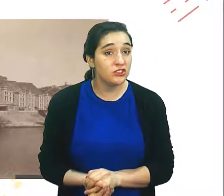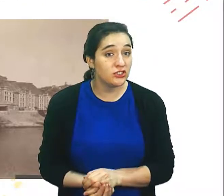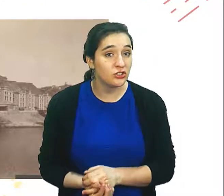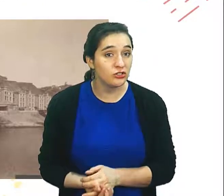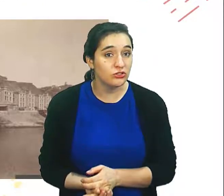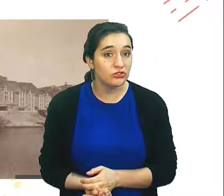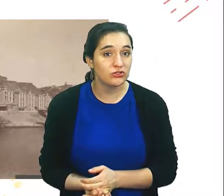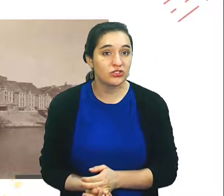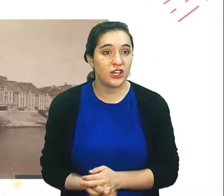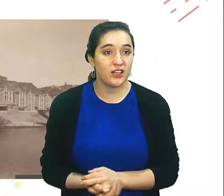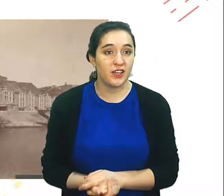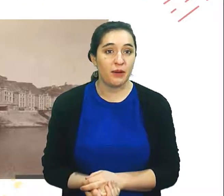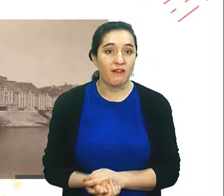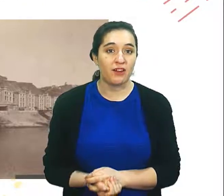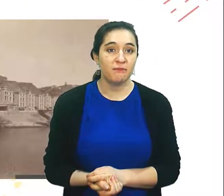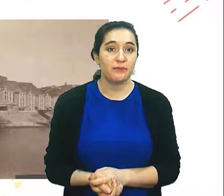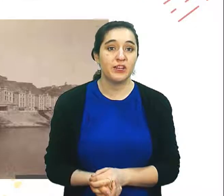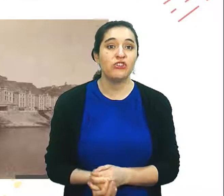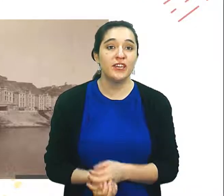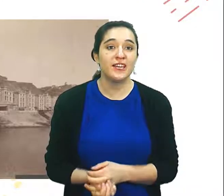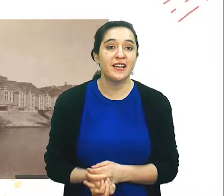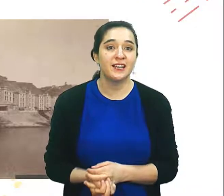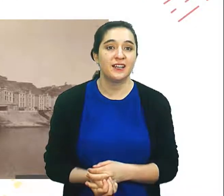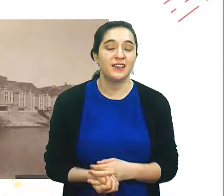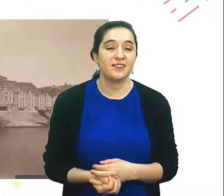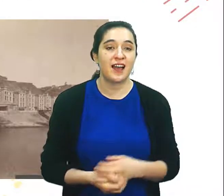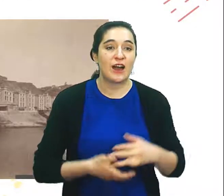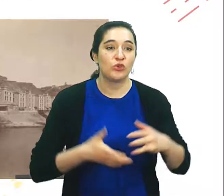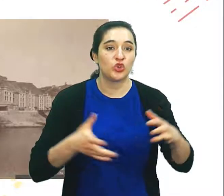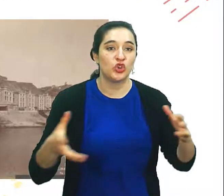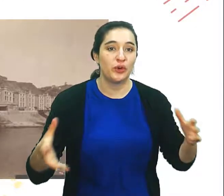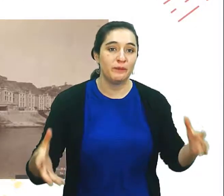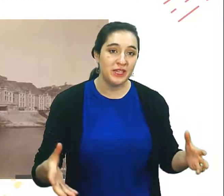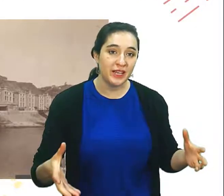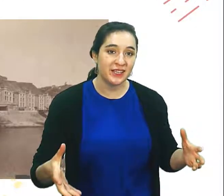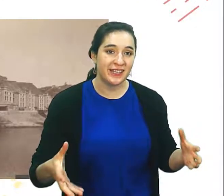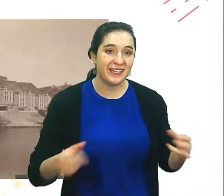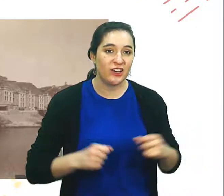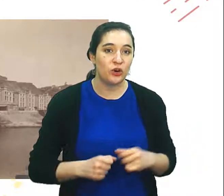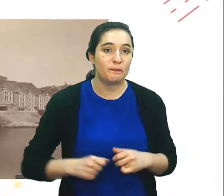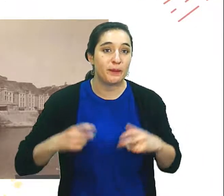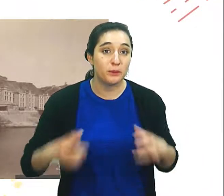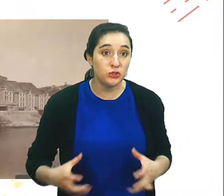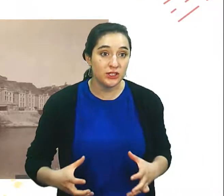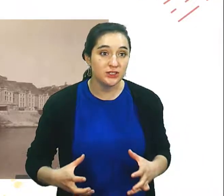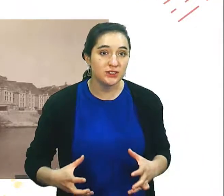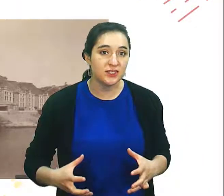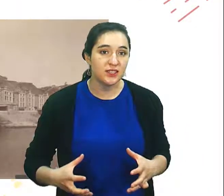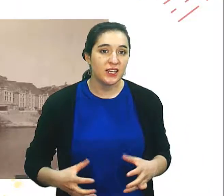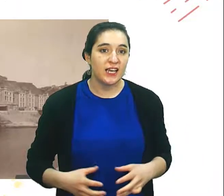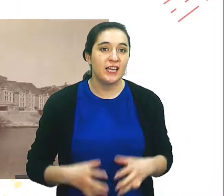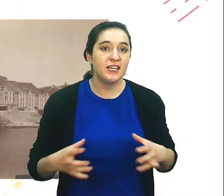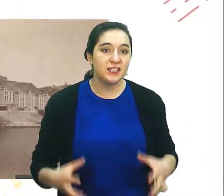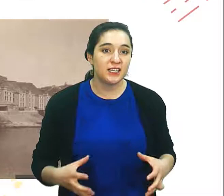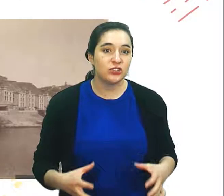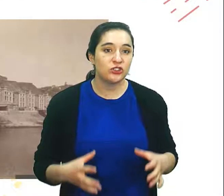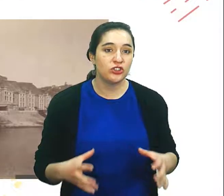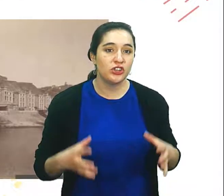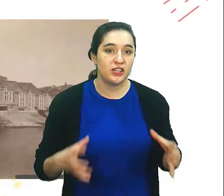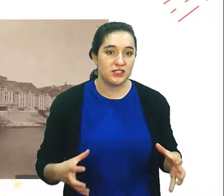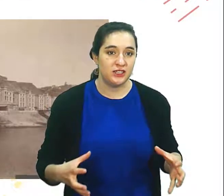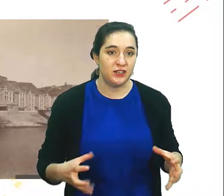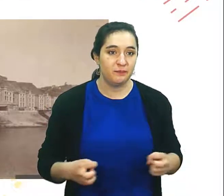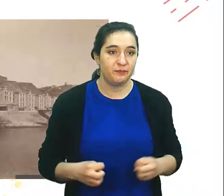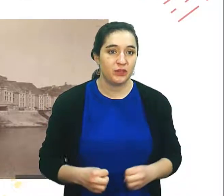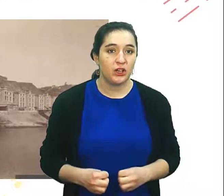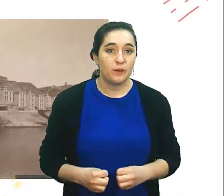los indios, que le llamaban, pero era esta autonomía que tenían los mapuches en el territorio que hoy